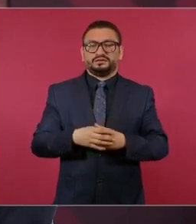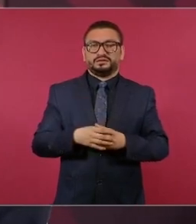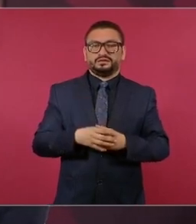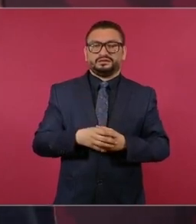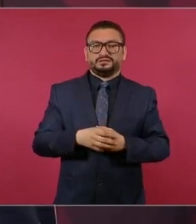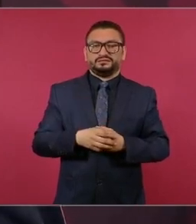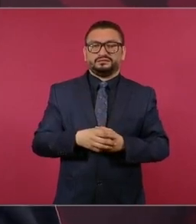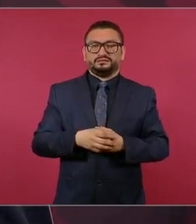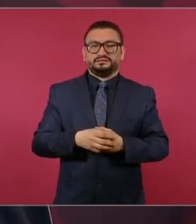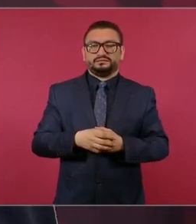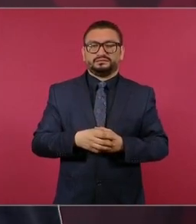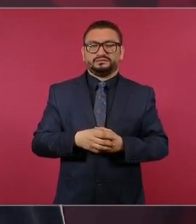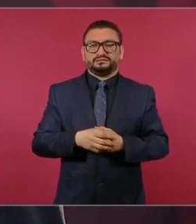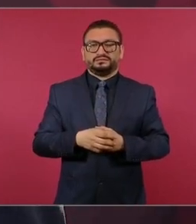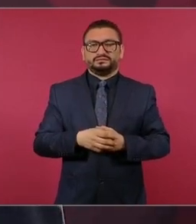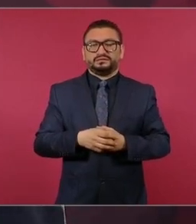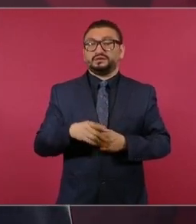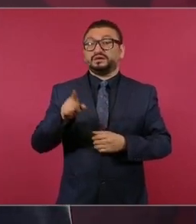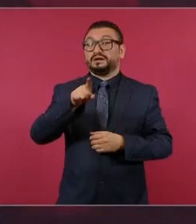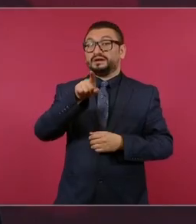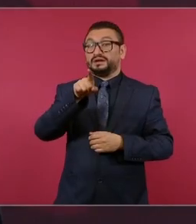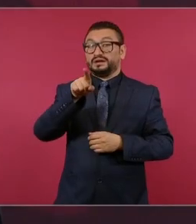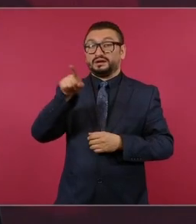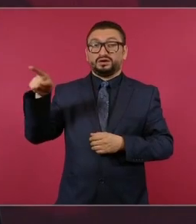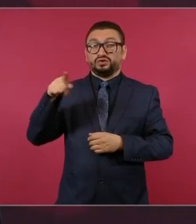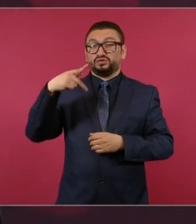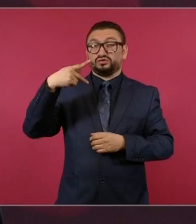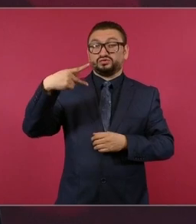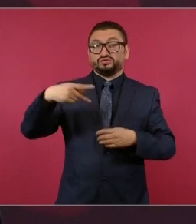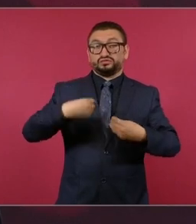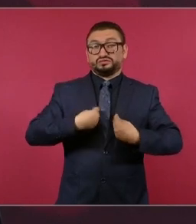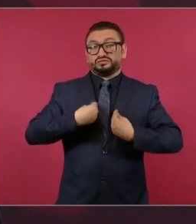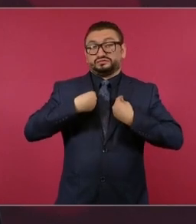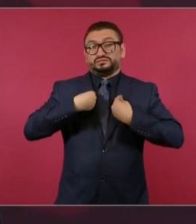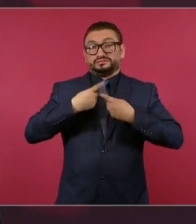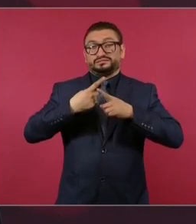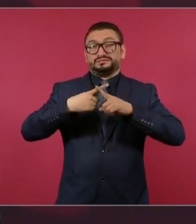viven en otro mundo.